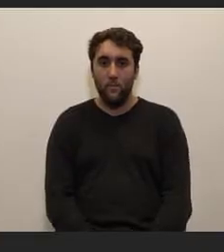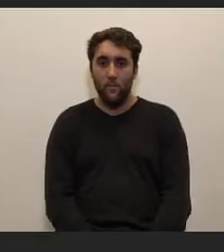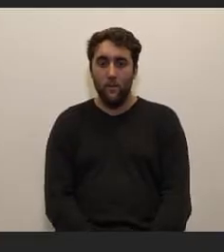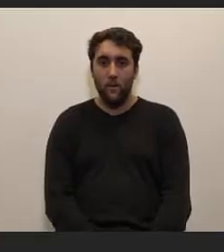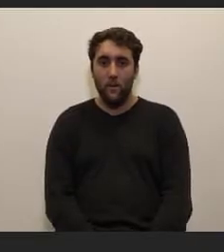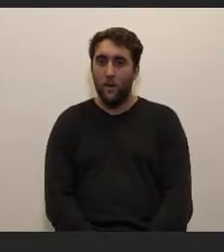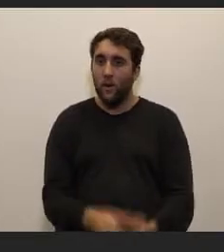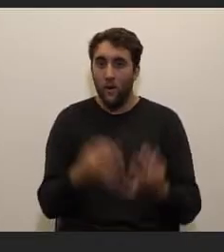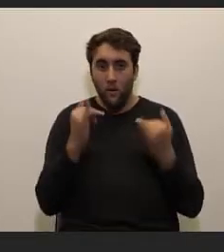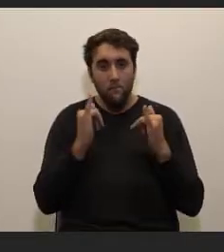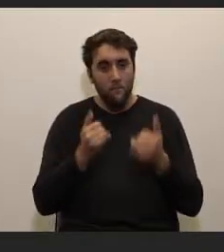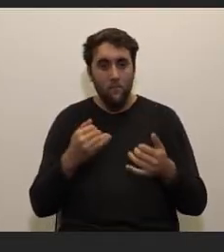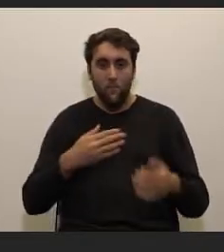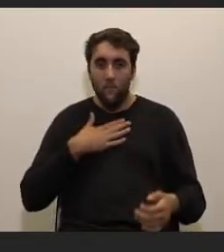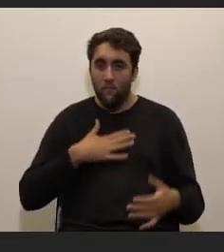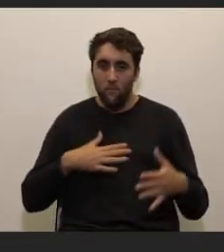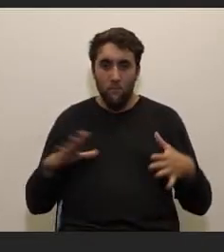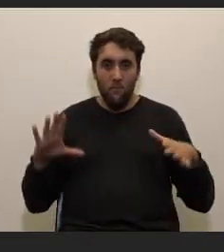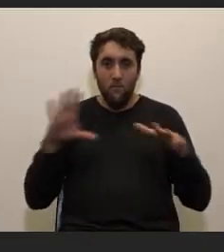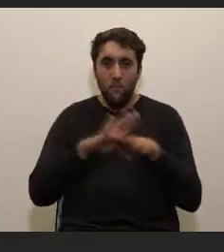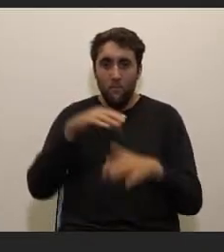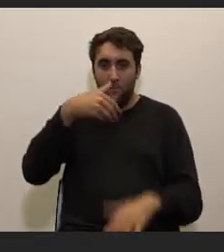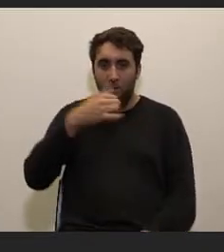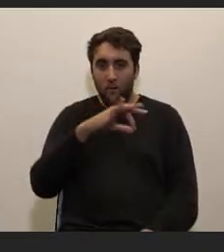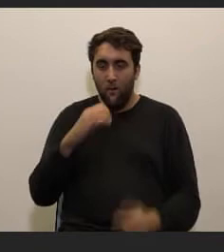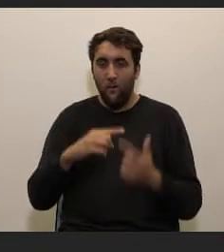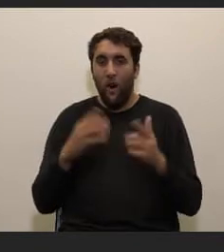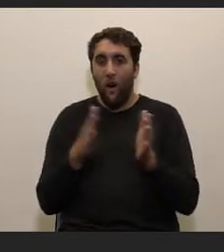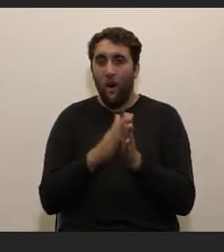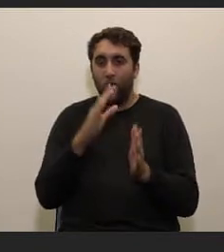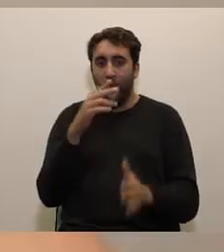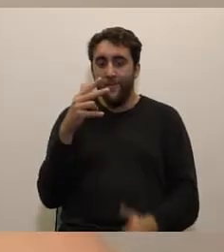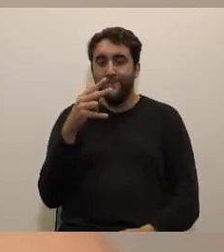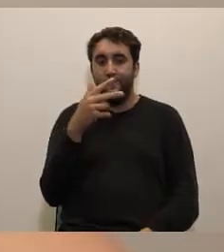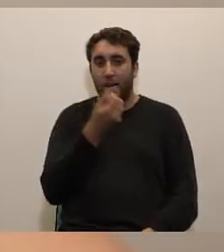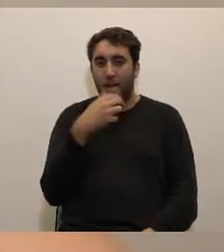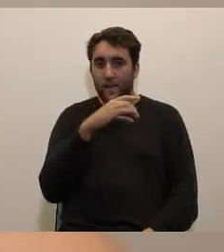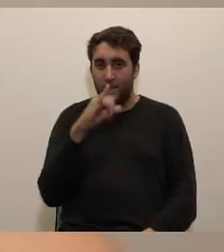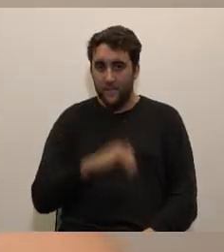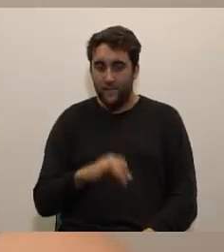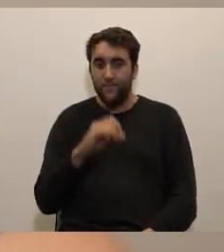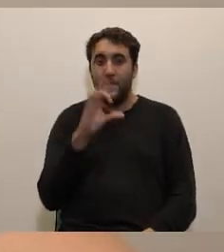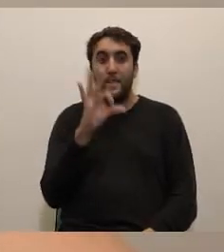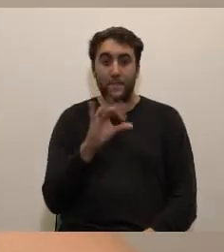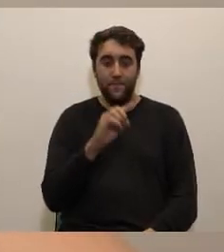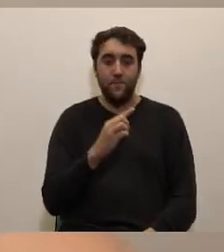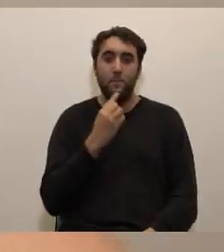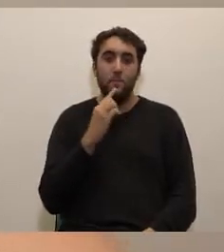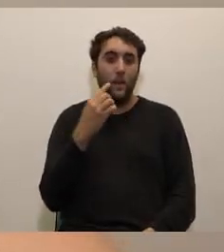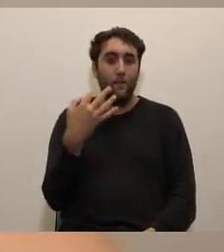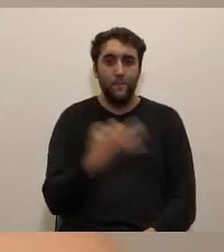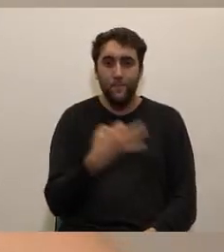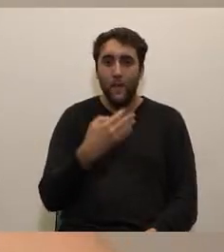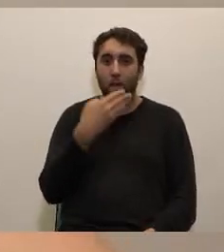Sí, coincido con esto que decía Mari y que también decía el Chino antes. En particular